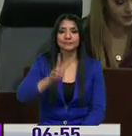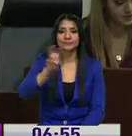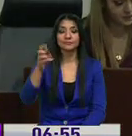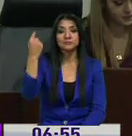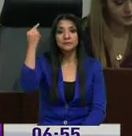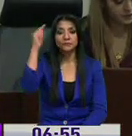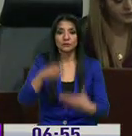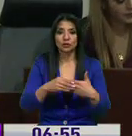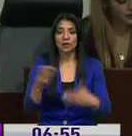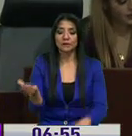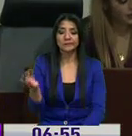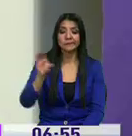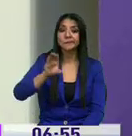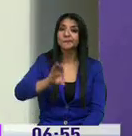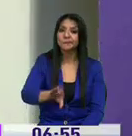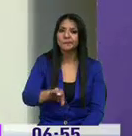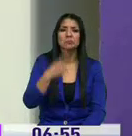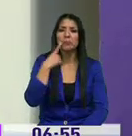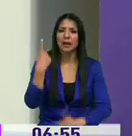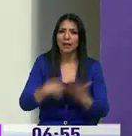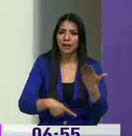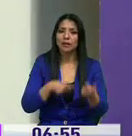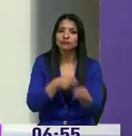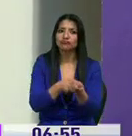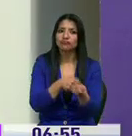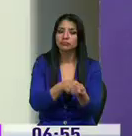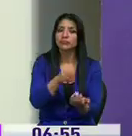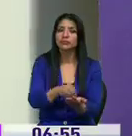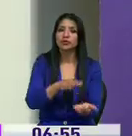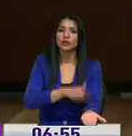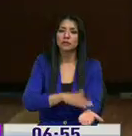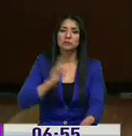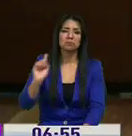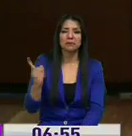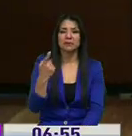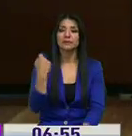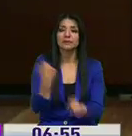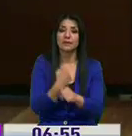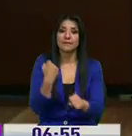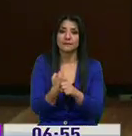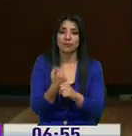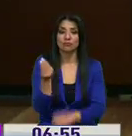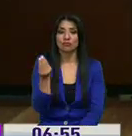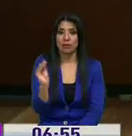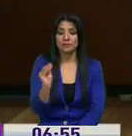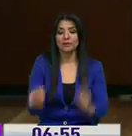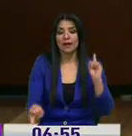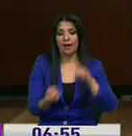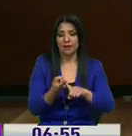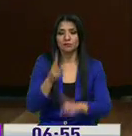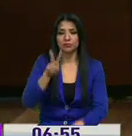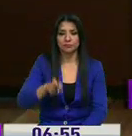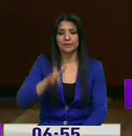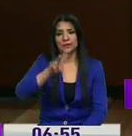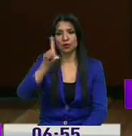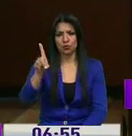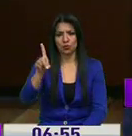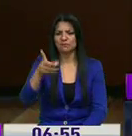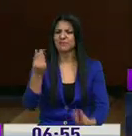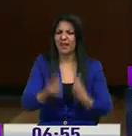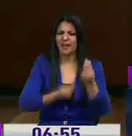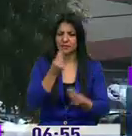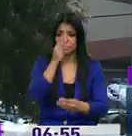de dólares serían los destinados para solventar el proyecto mi empleo joven hasta el año 2021 el objetivo es generar convenios